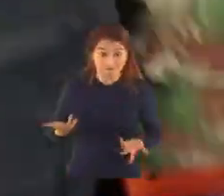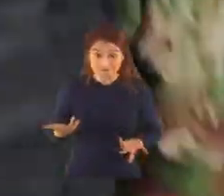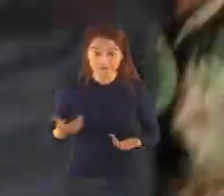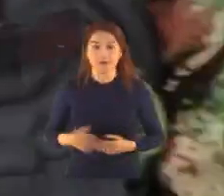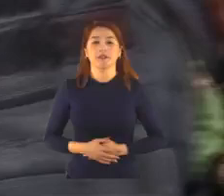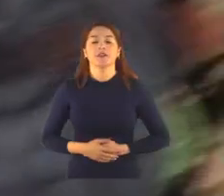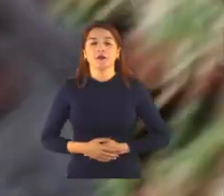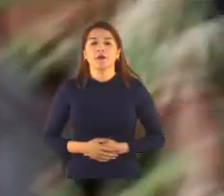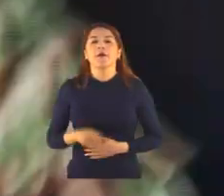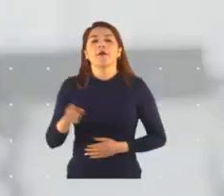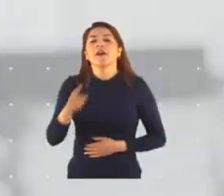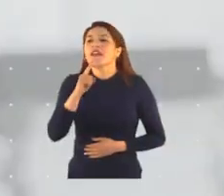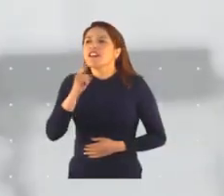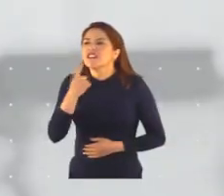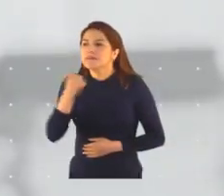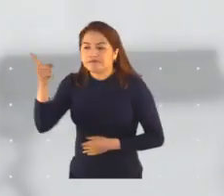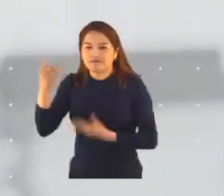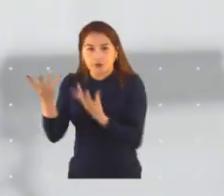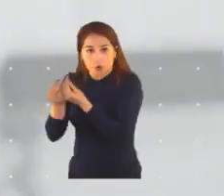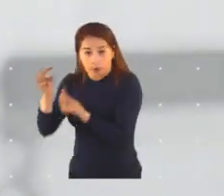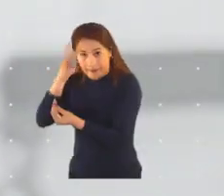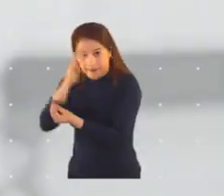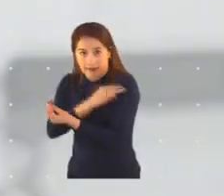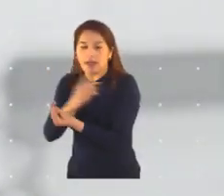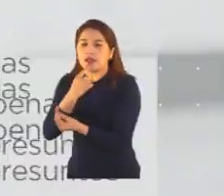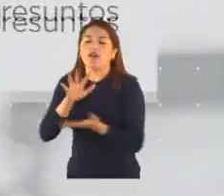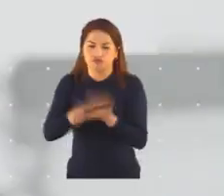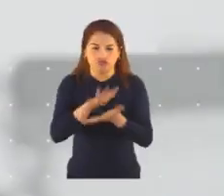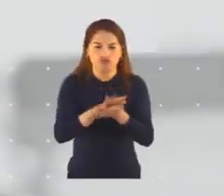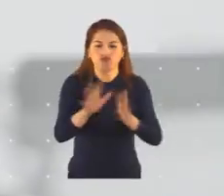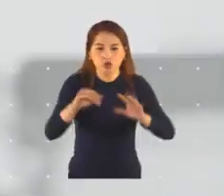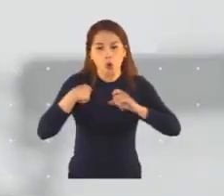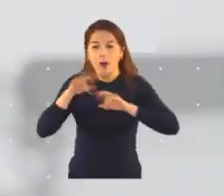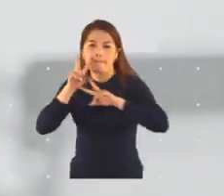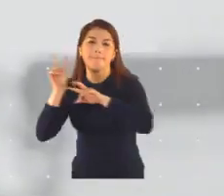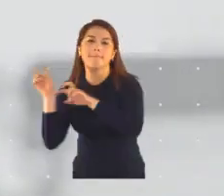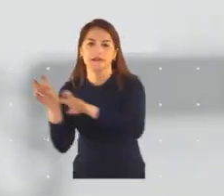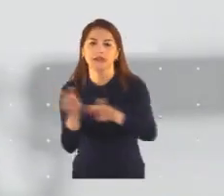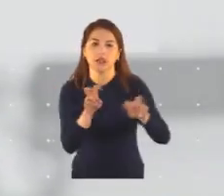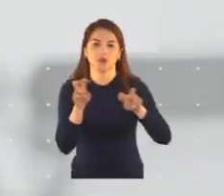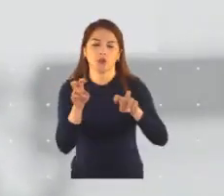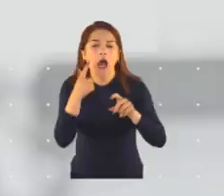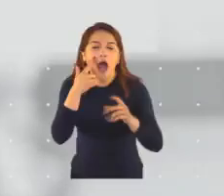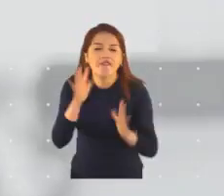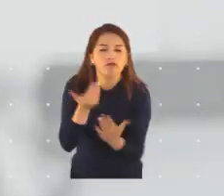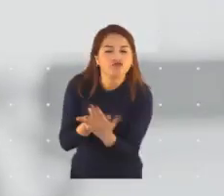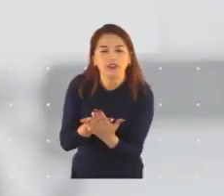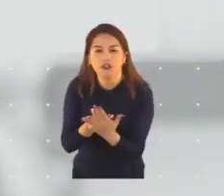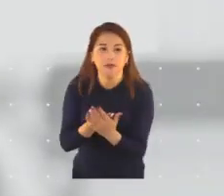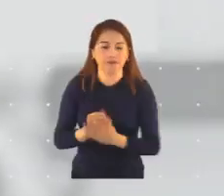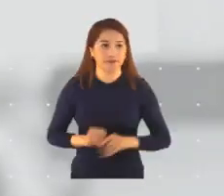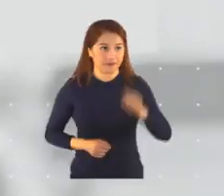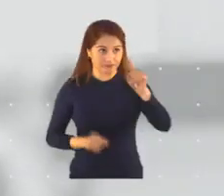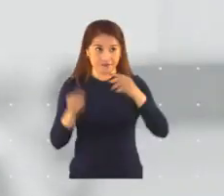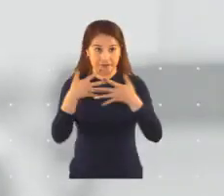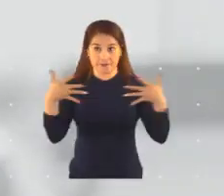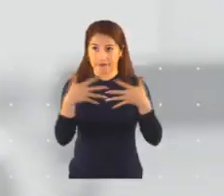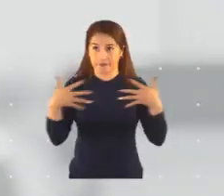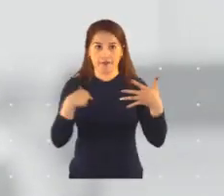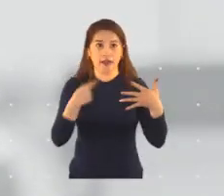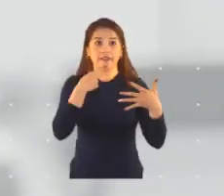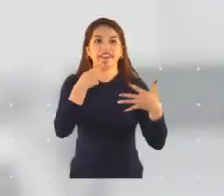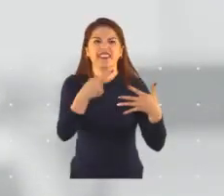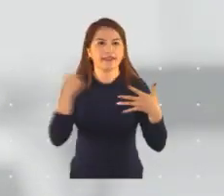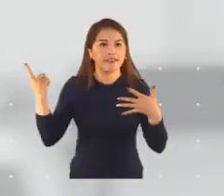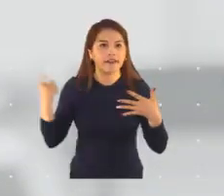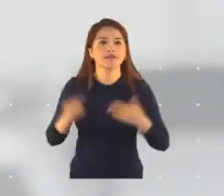las circunstancias y que, de ser necesario, iniciarán la respectiva investigación. De ser corroborada esta información, se tomarán